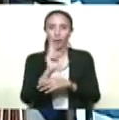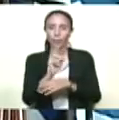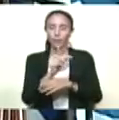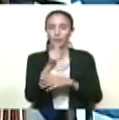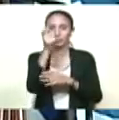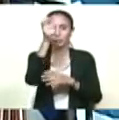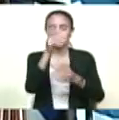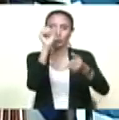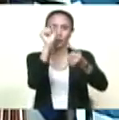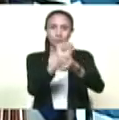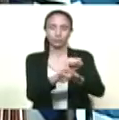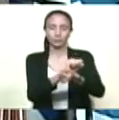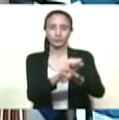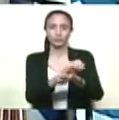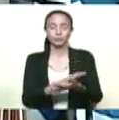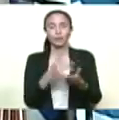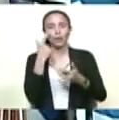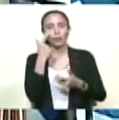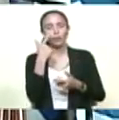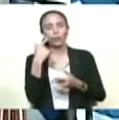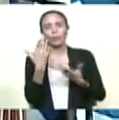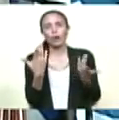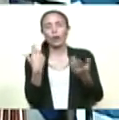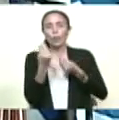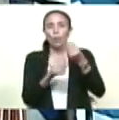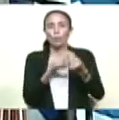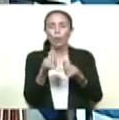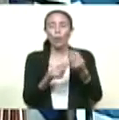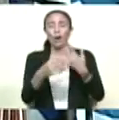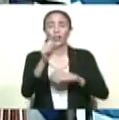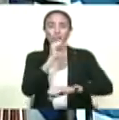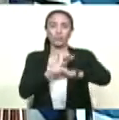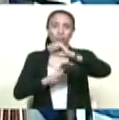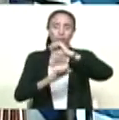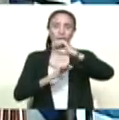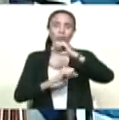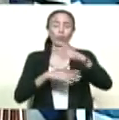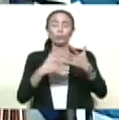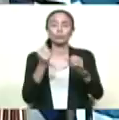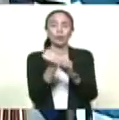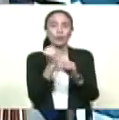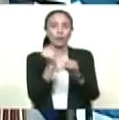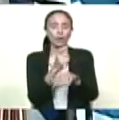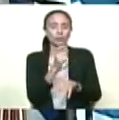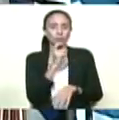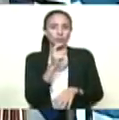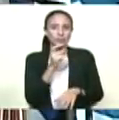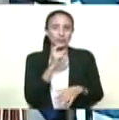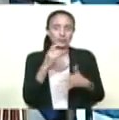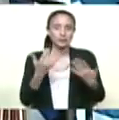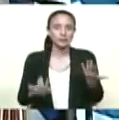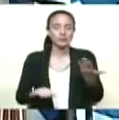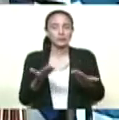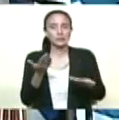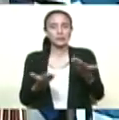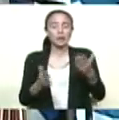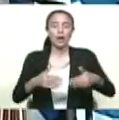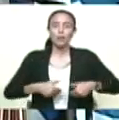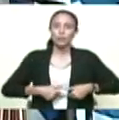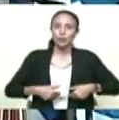observar esto ha sido una lucha una gesta sumamente vamos a decirlo